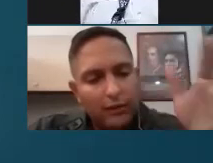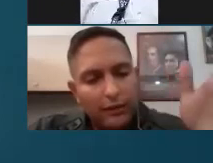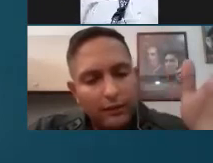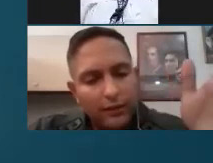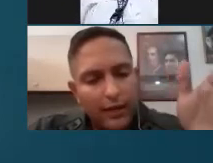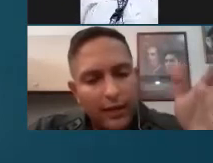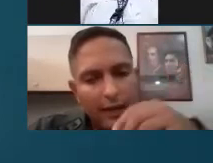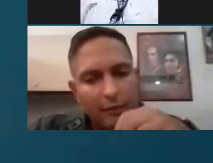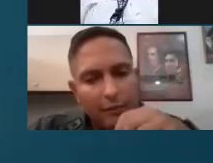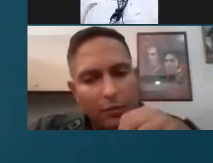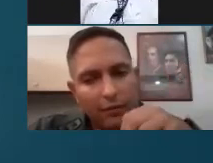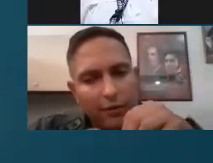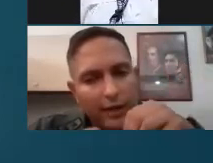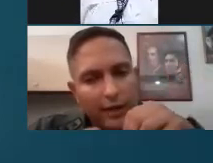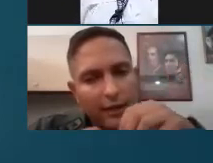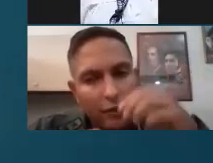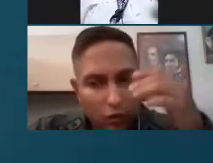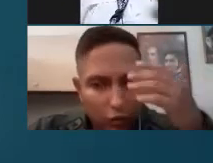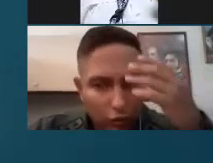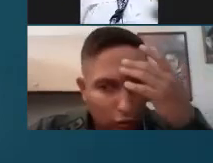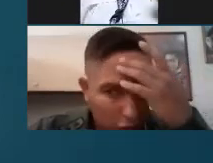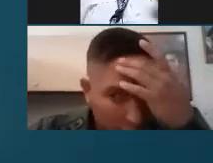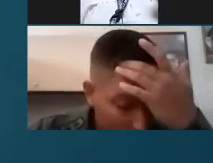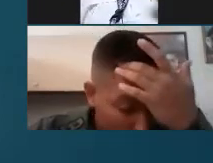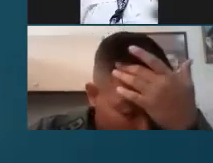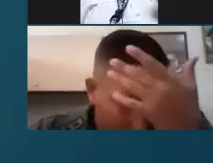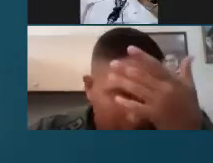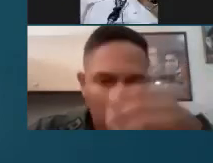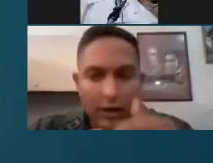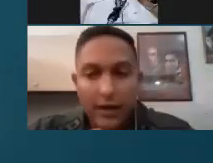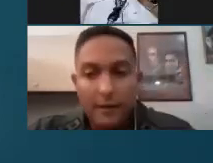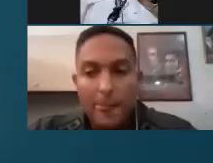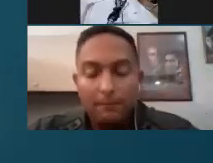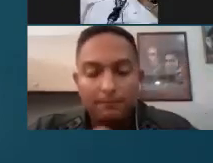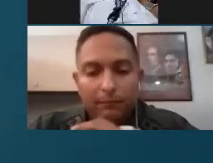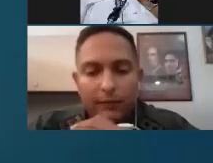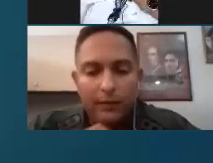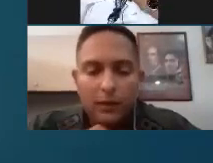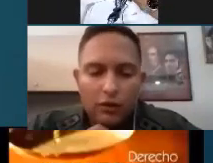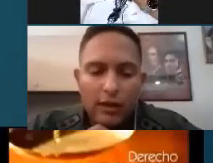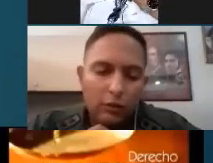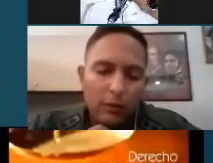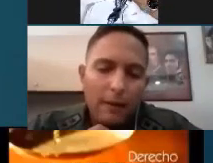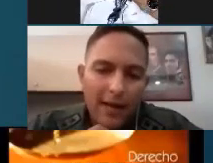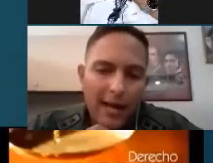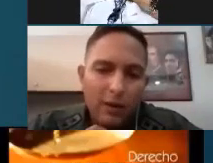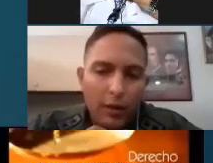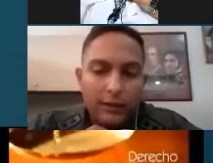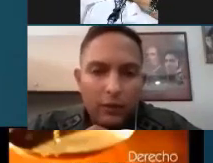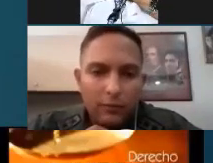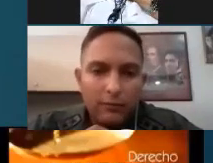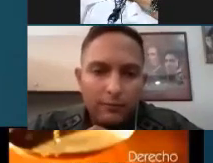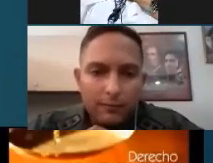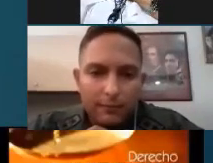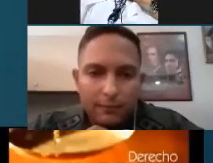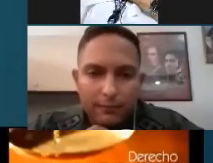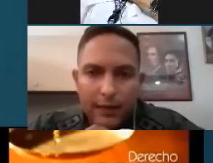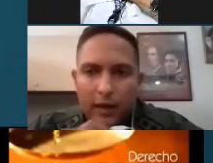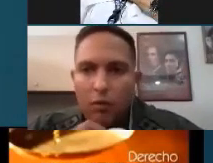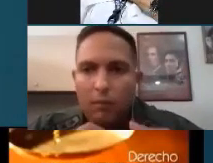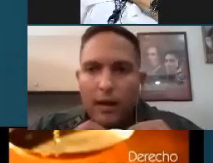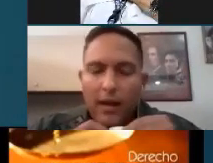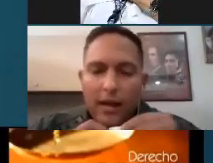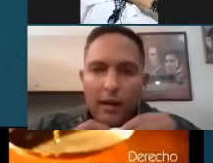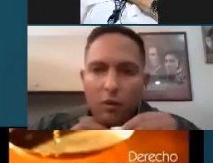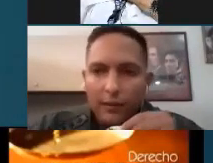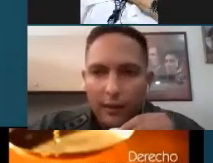En uno de los ítems, yo me enfoqué en el derecho constitucional, ¿no? Ajá. ¿Por qué? Vamos a esto es para dejar en cuenta, ¿no? Uh-huh. Es